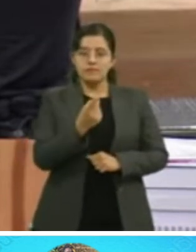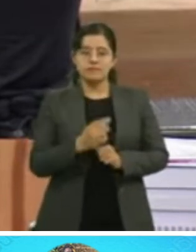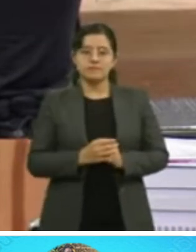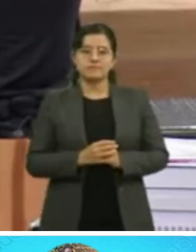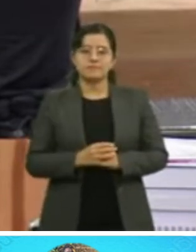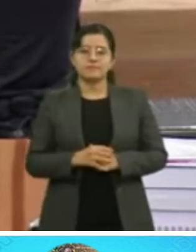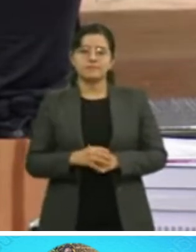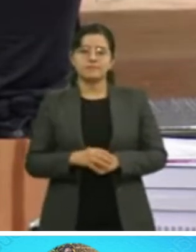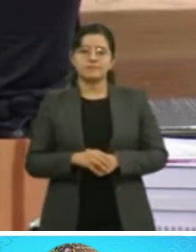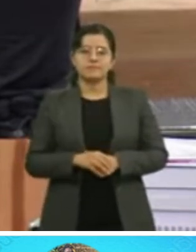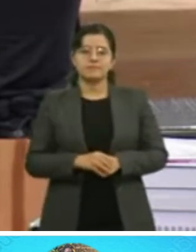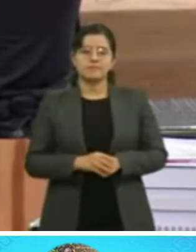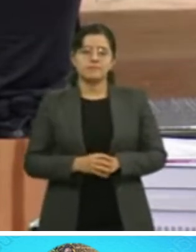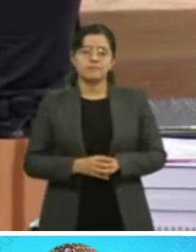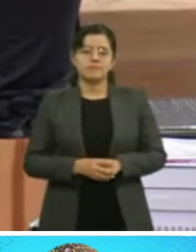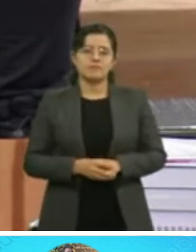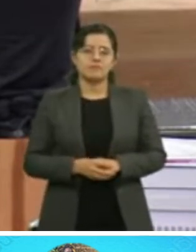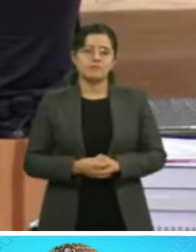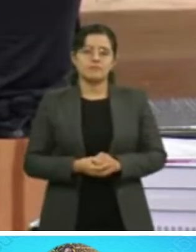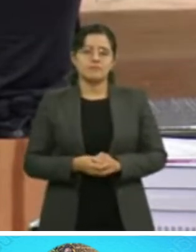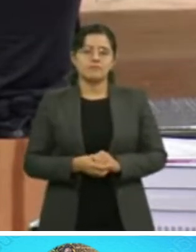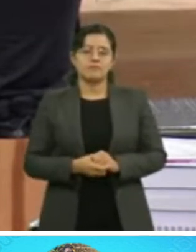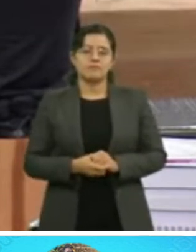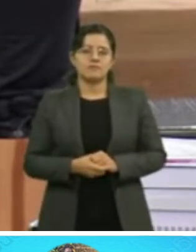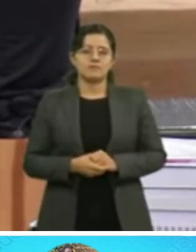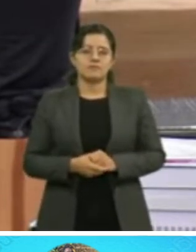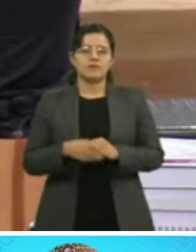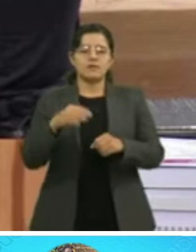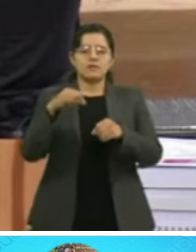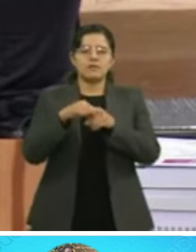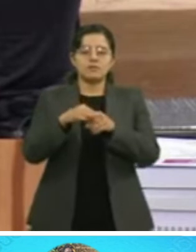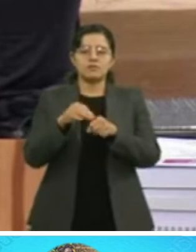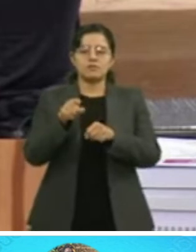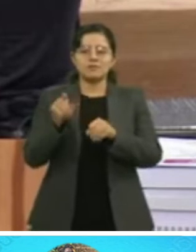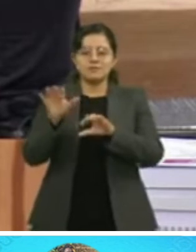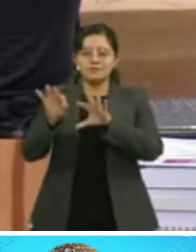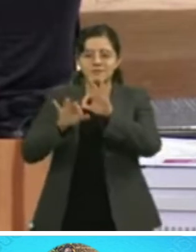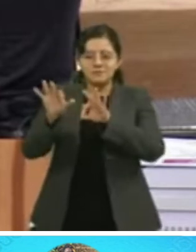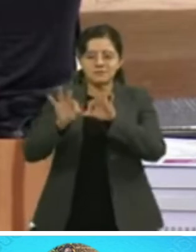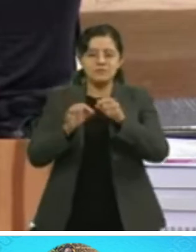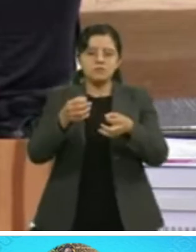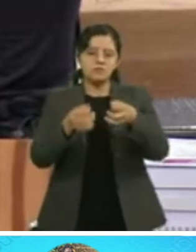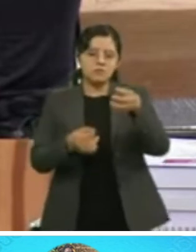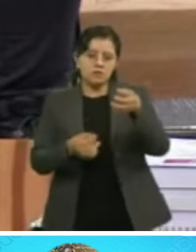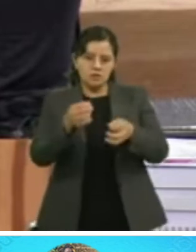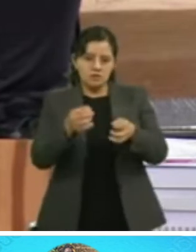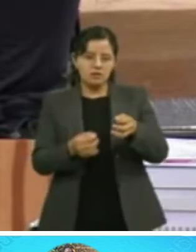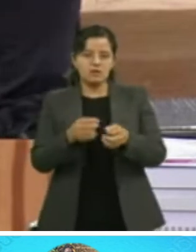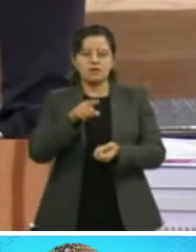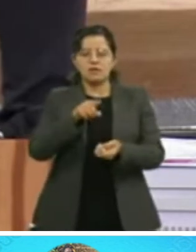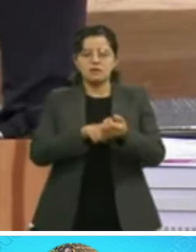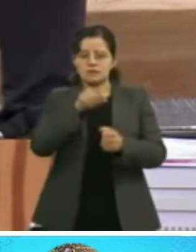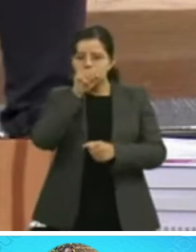ordenan las elecciones de juzgadores, ministros de la